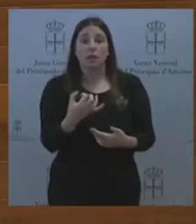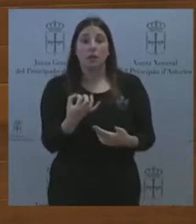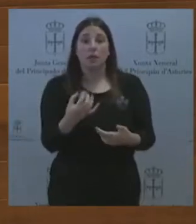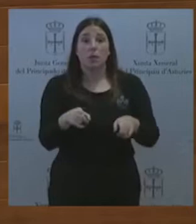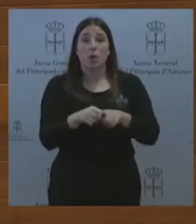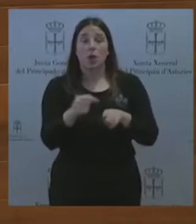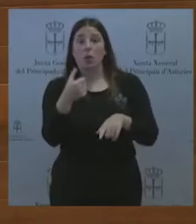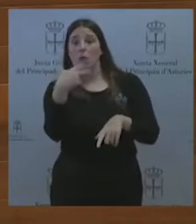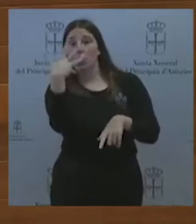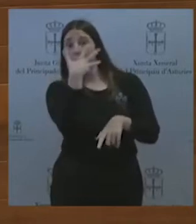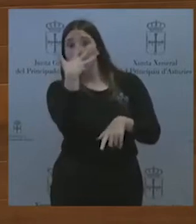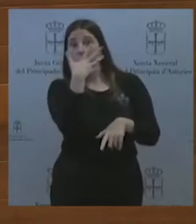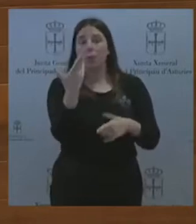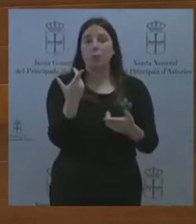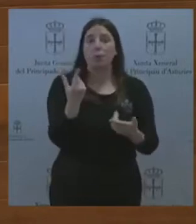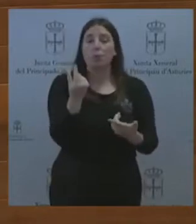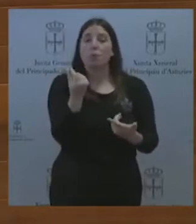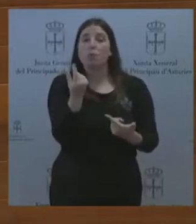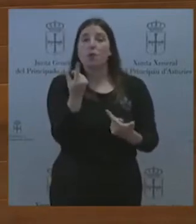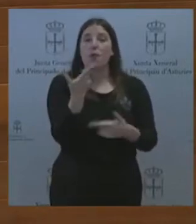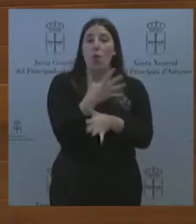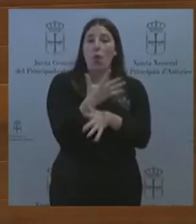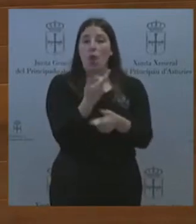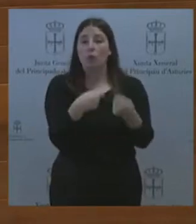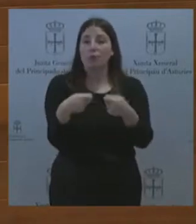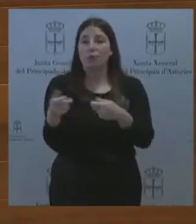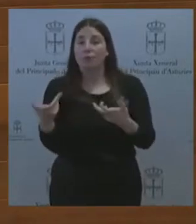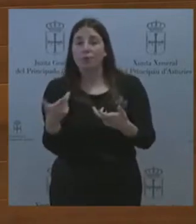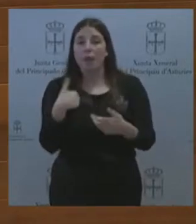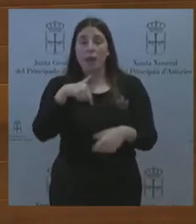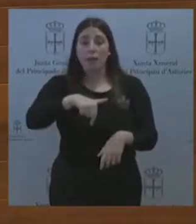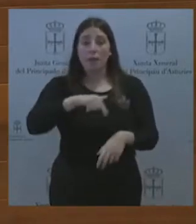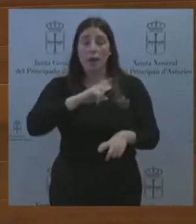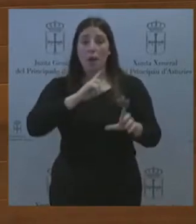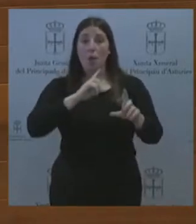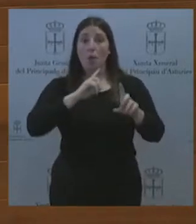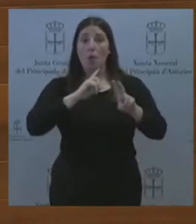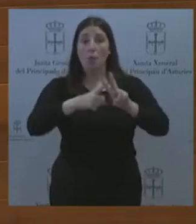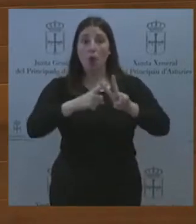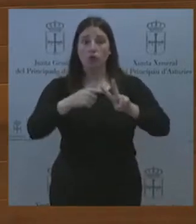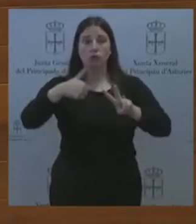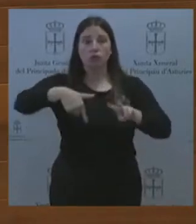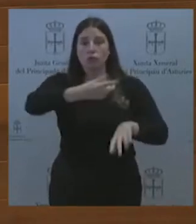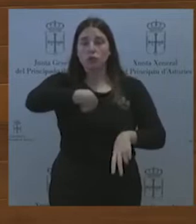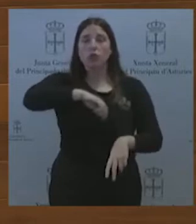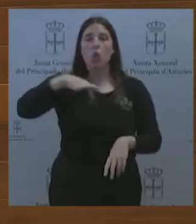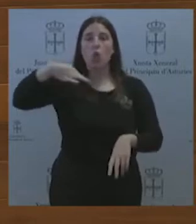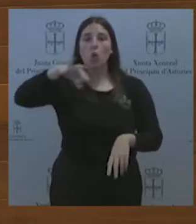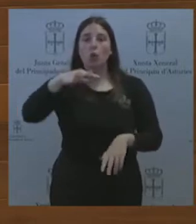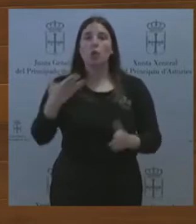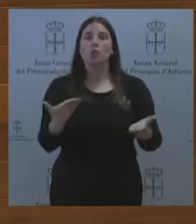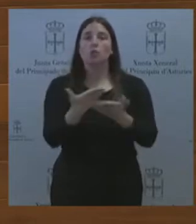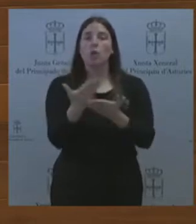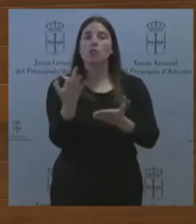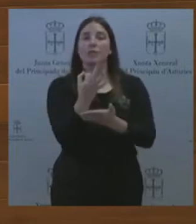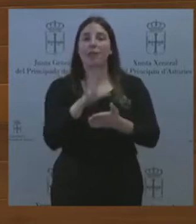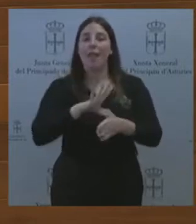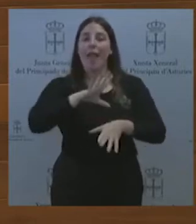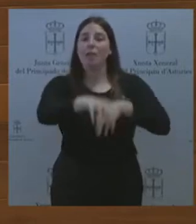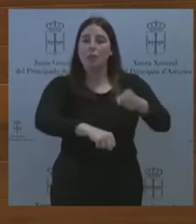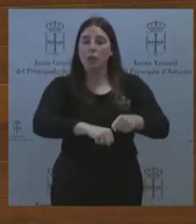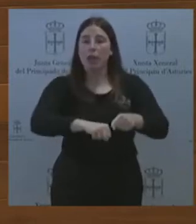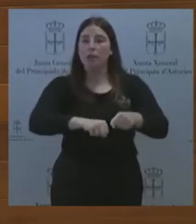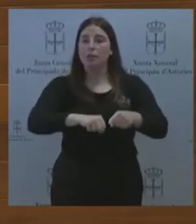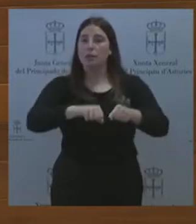los únicos otra vez, que proponemos explotar y explorar nuestros recursos energéticos como